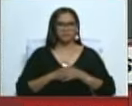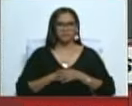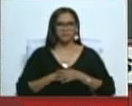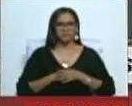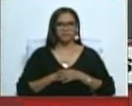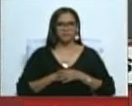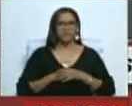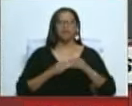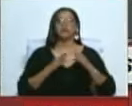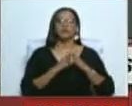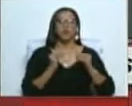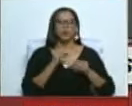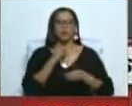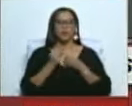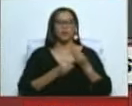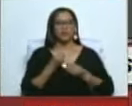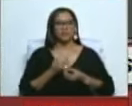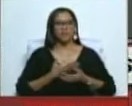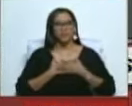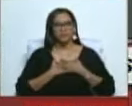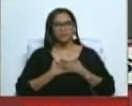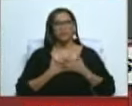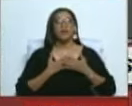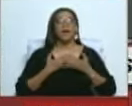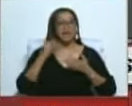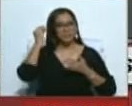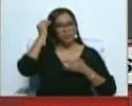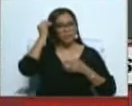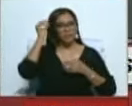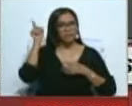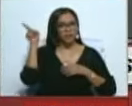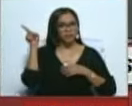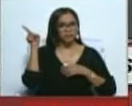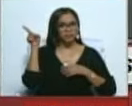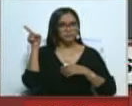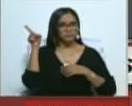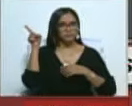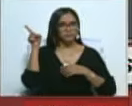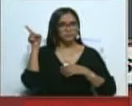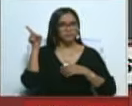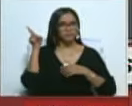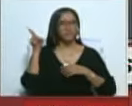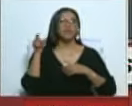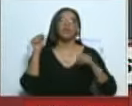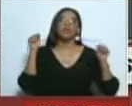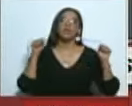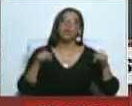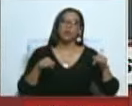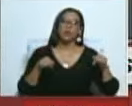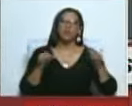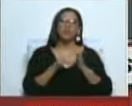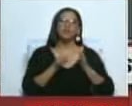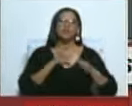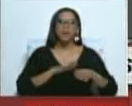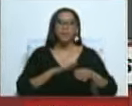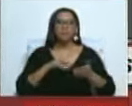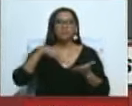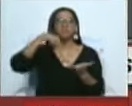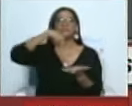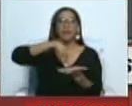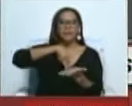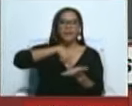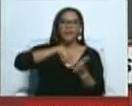todo lo que nos hicieron. Así lo creían. ¿Y dónde estamos hoy? De pie